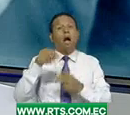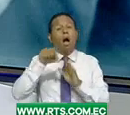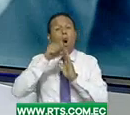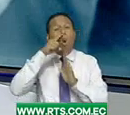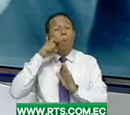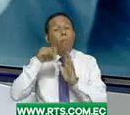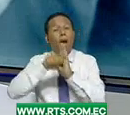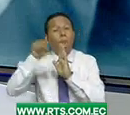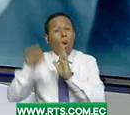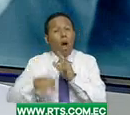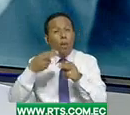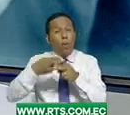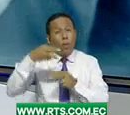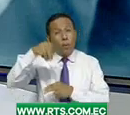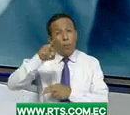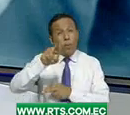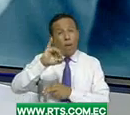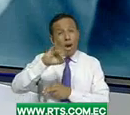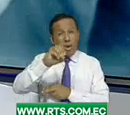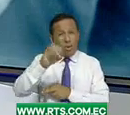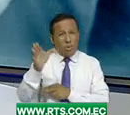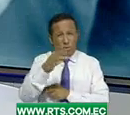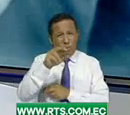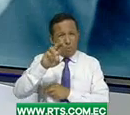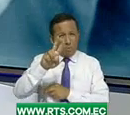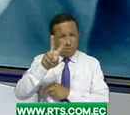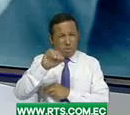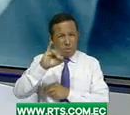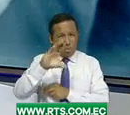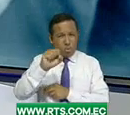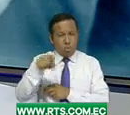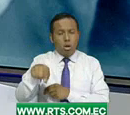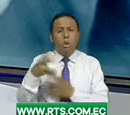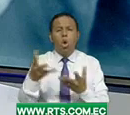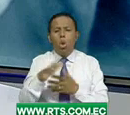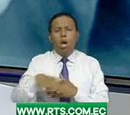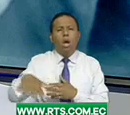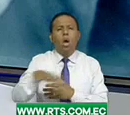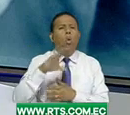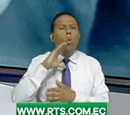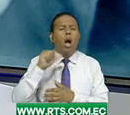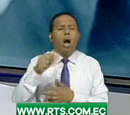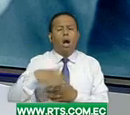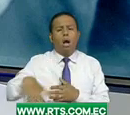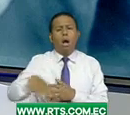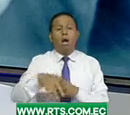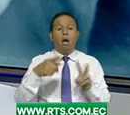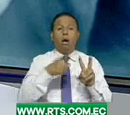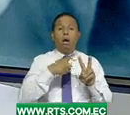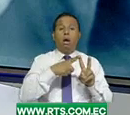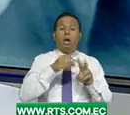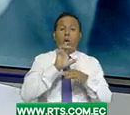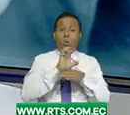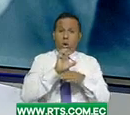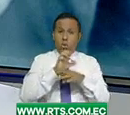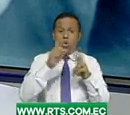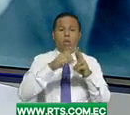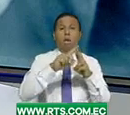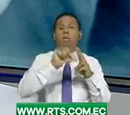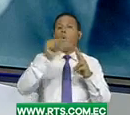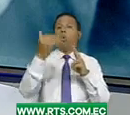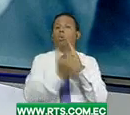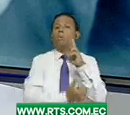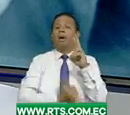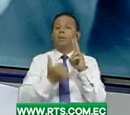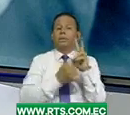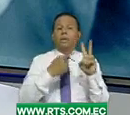el centro de Azogues, en la provincia de Cañar. Se trata de un extranjero y un ecuatoriano, ambos con antecedentes penales.